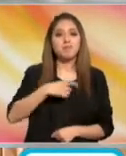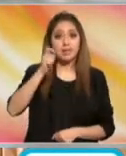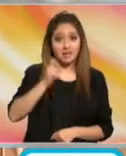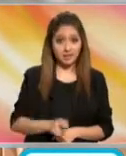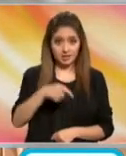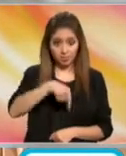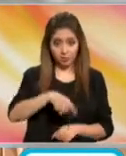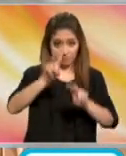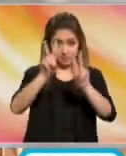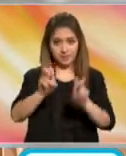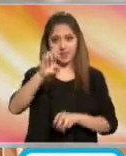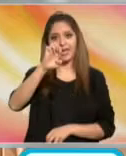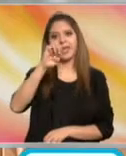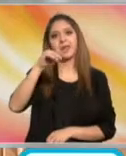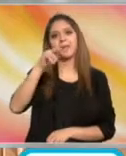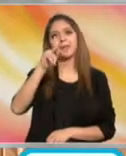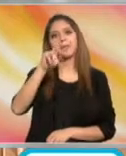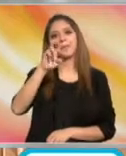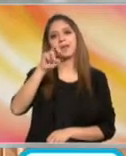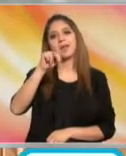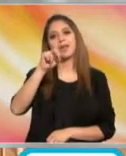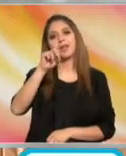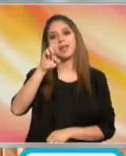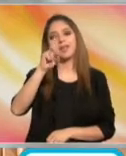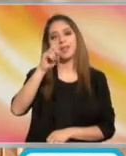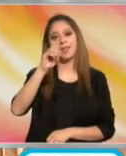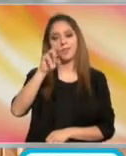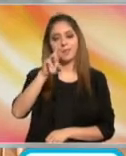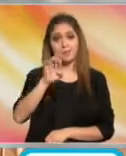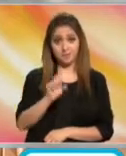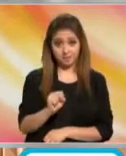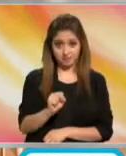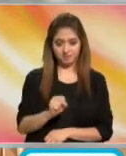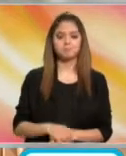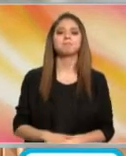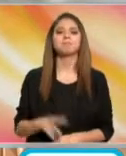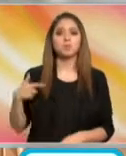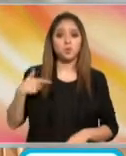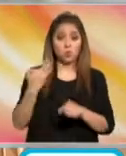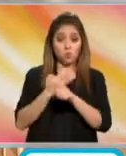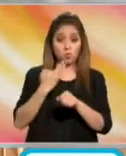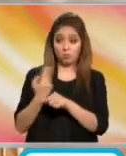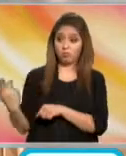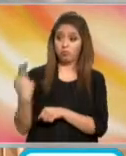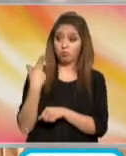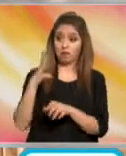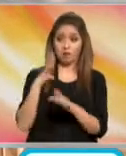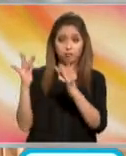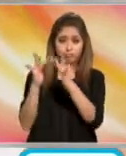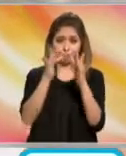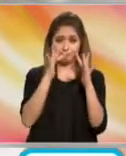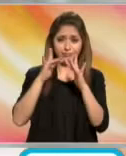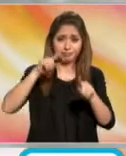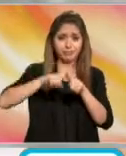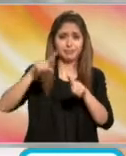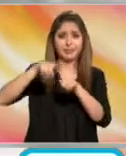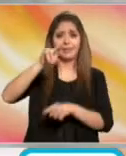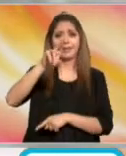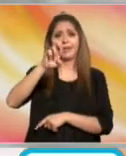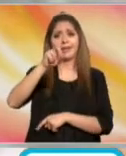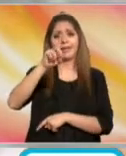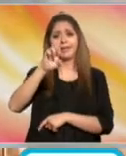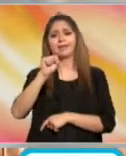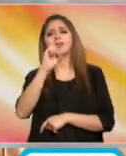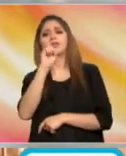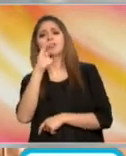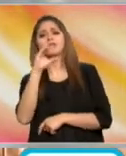emprendedores. Enrique y yo tenemos todas las redes sociales habidas y por haber. Estamos ahí. Sí. Ahora queremos saber qué hacer con esto para,